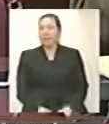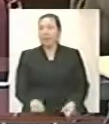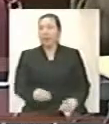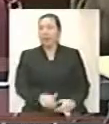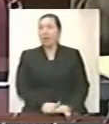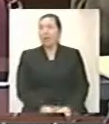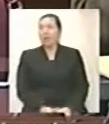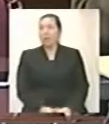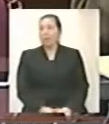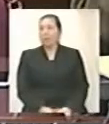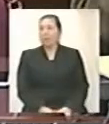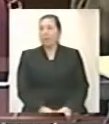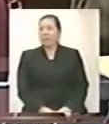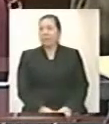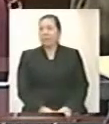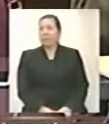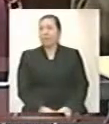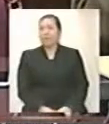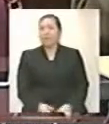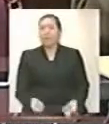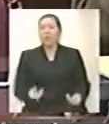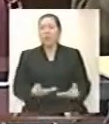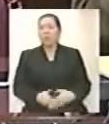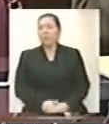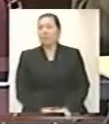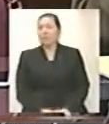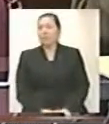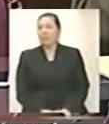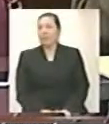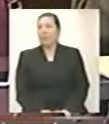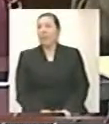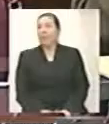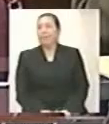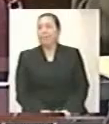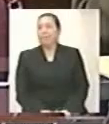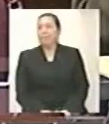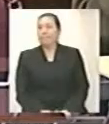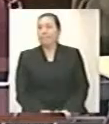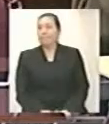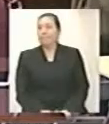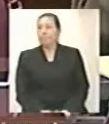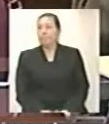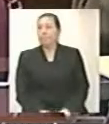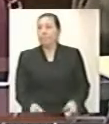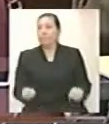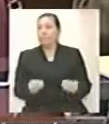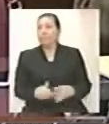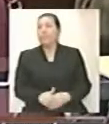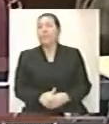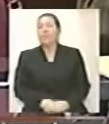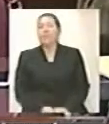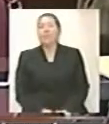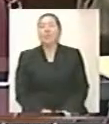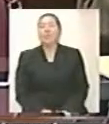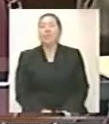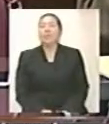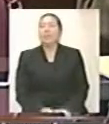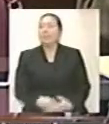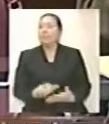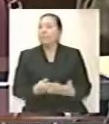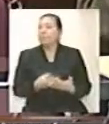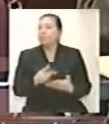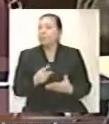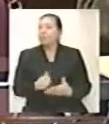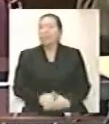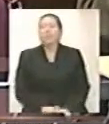Poesía. La luna es una doncella de río. Abrazas la luna llena para sobrevivir la noche oscura de una fe sin